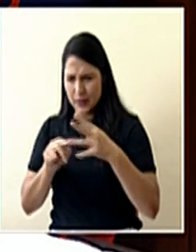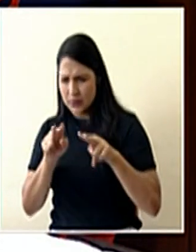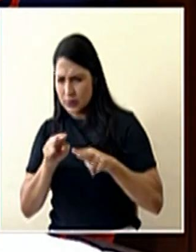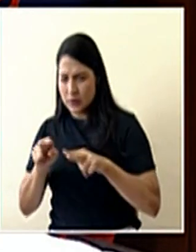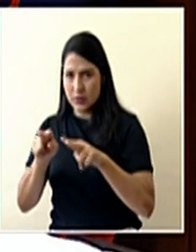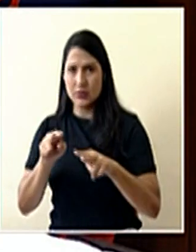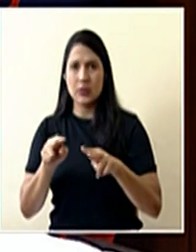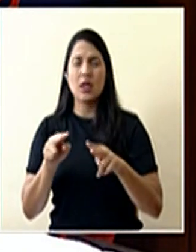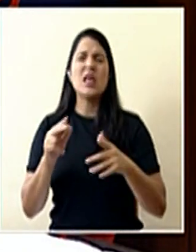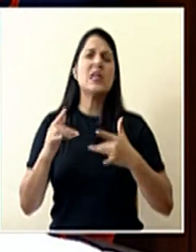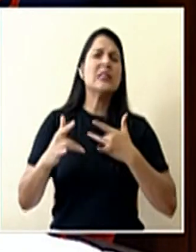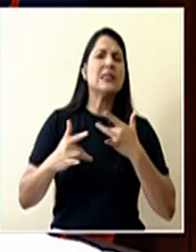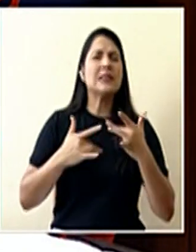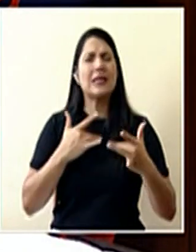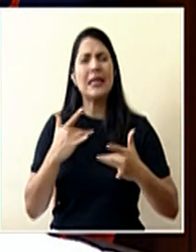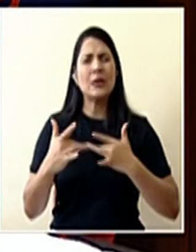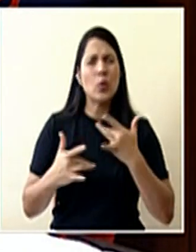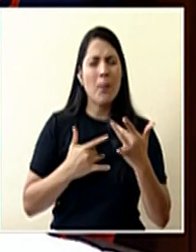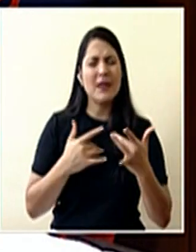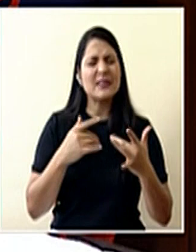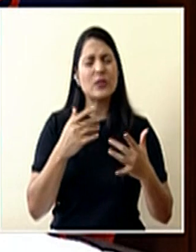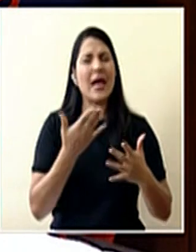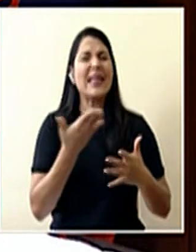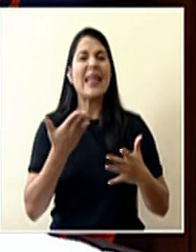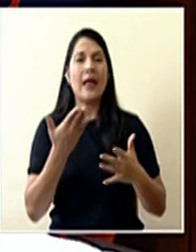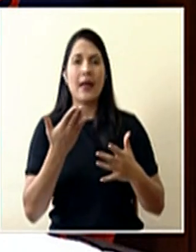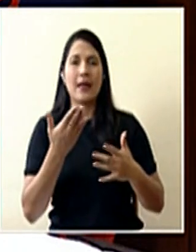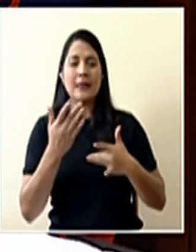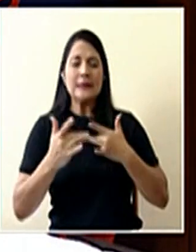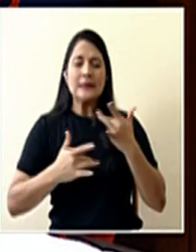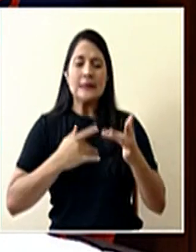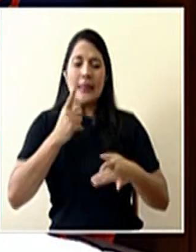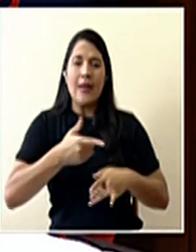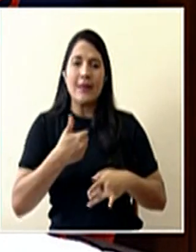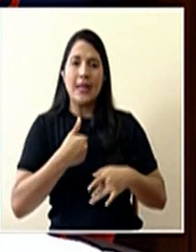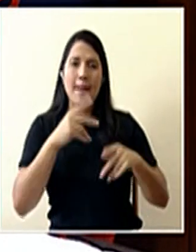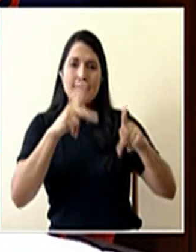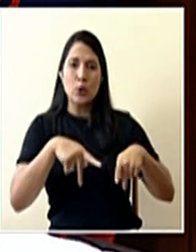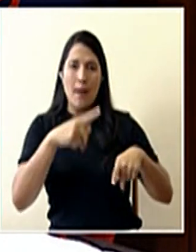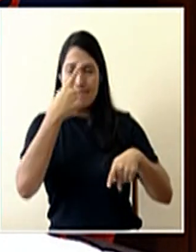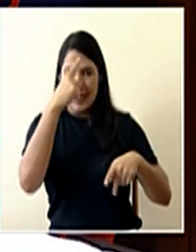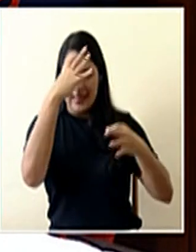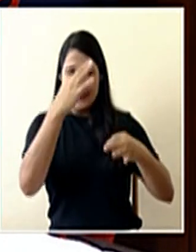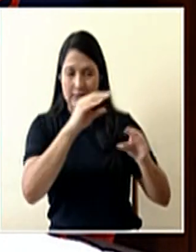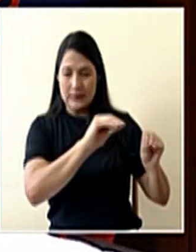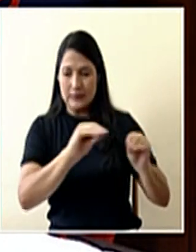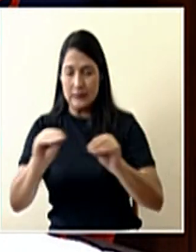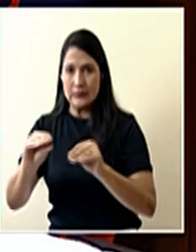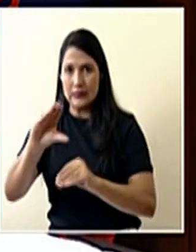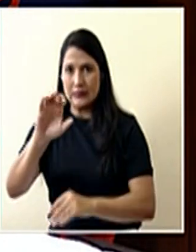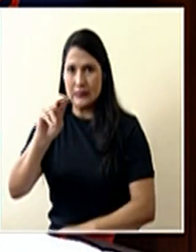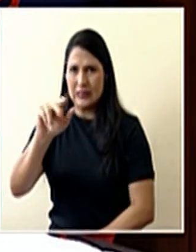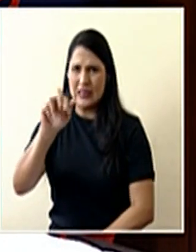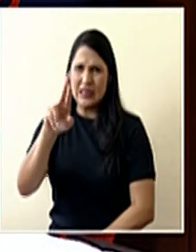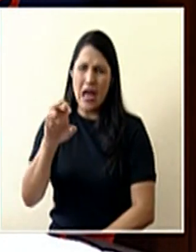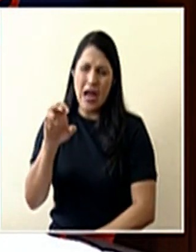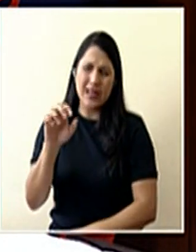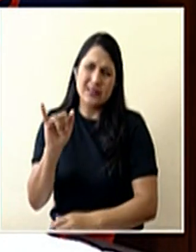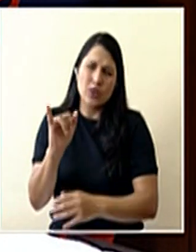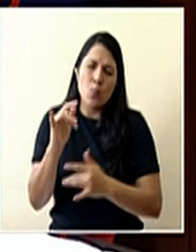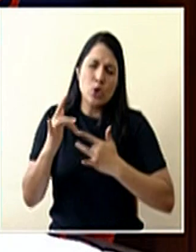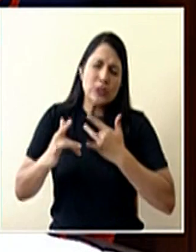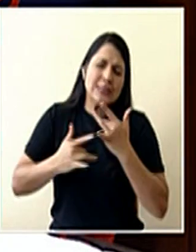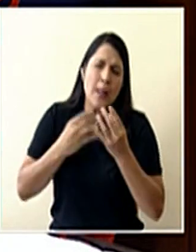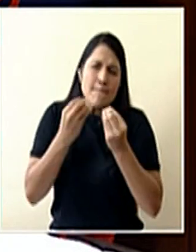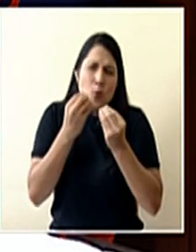establecido, es un protocolo que incluye diversos tipos de pruebas como ferritina, laboratorios, que es un asunto muy técnico que no vale la pena exponer en este